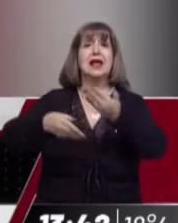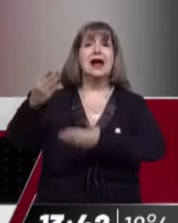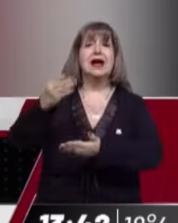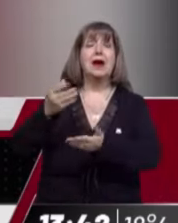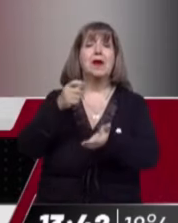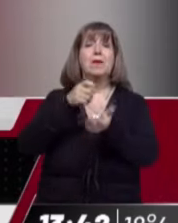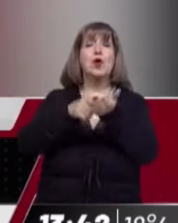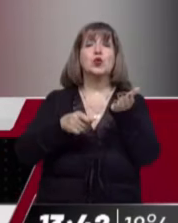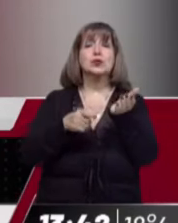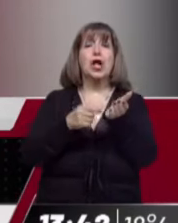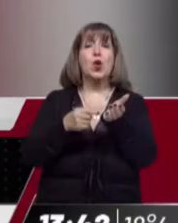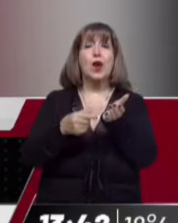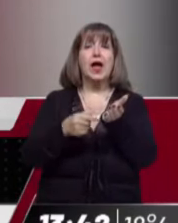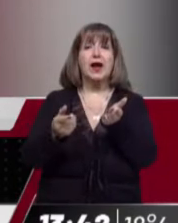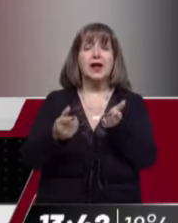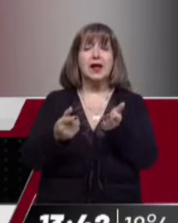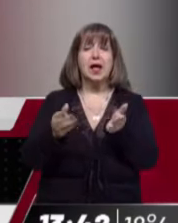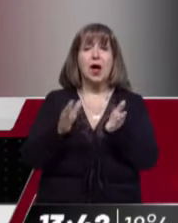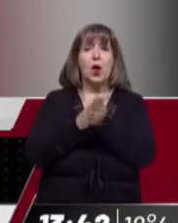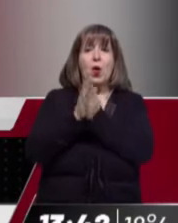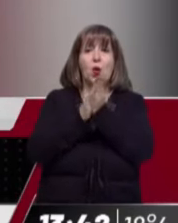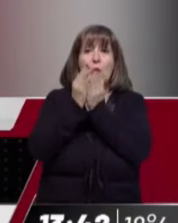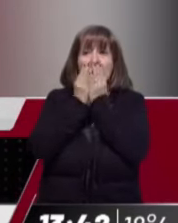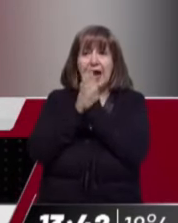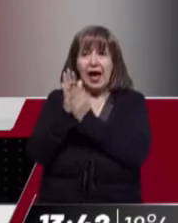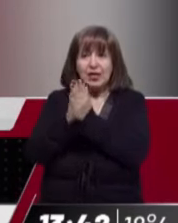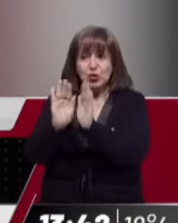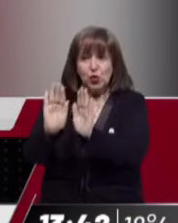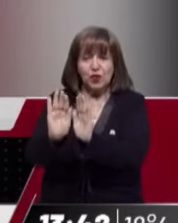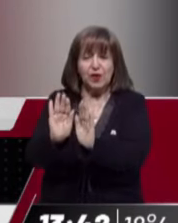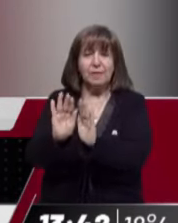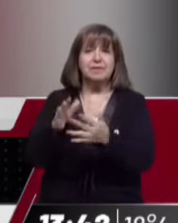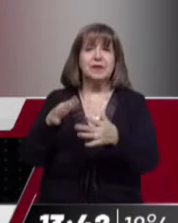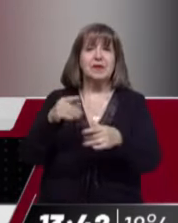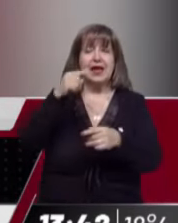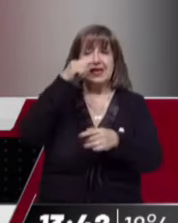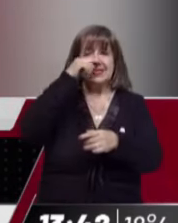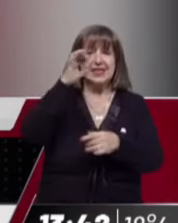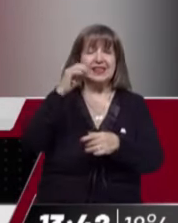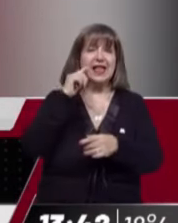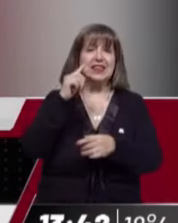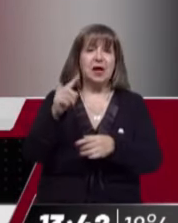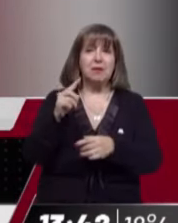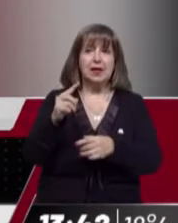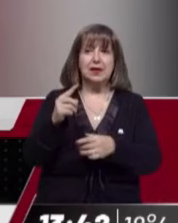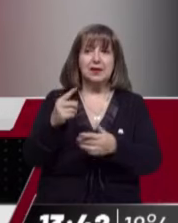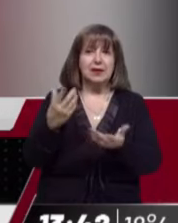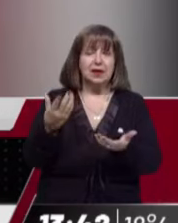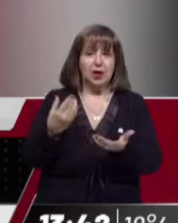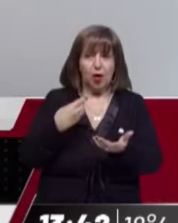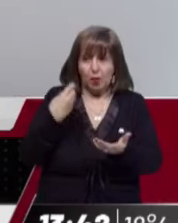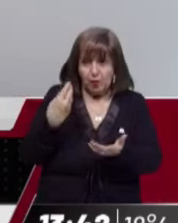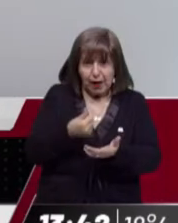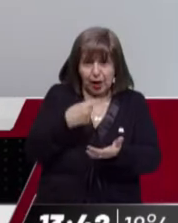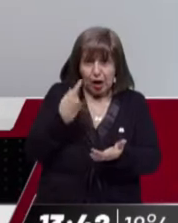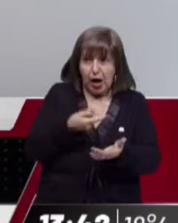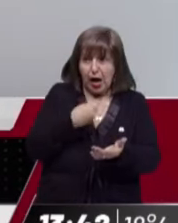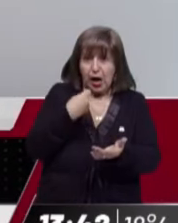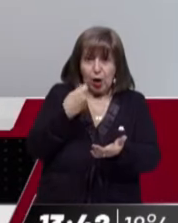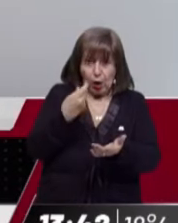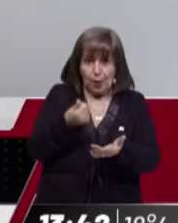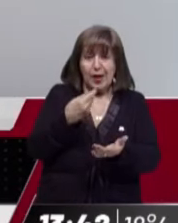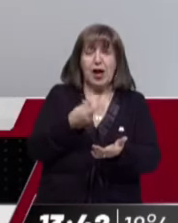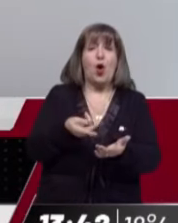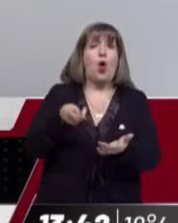que realmente para nosotros hoy a precio una estufa halógena alrededor de 70.000 pesos que no creo que este año podamos acceder a más